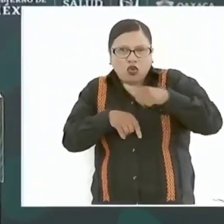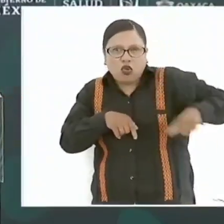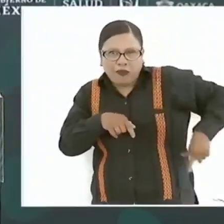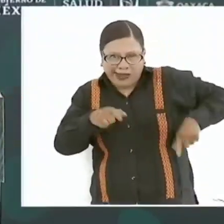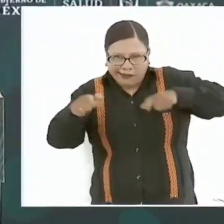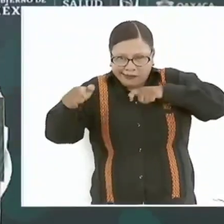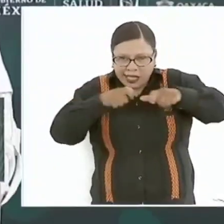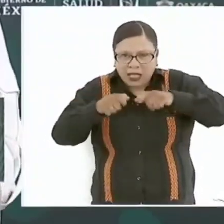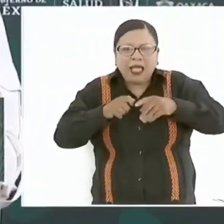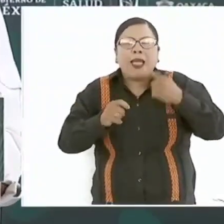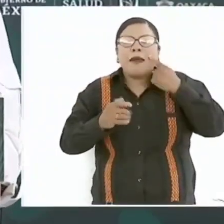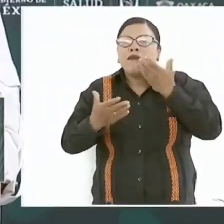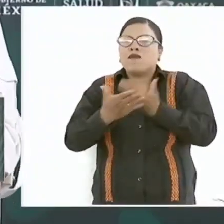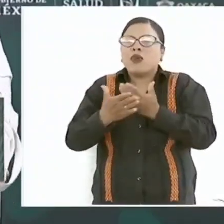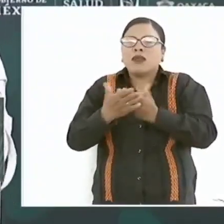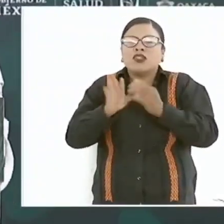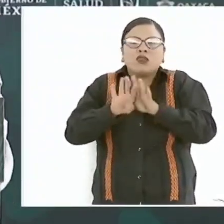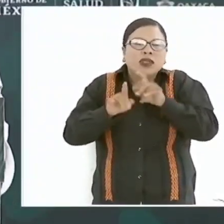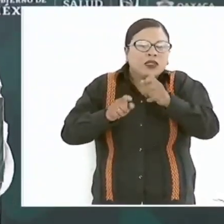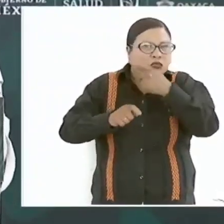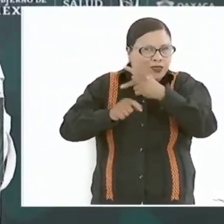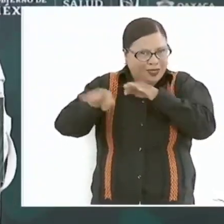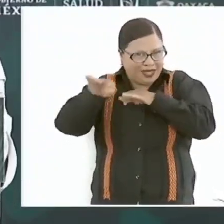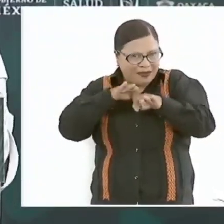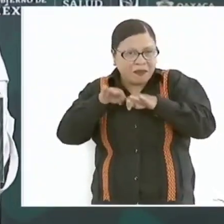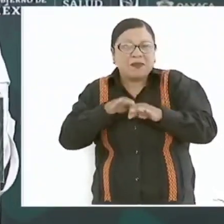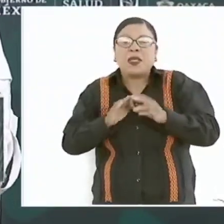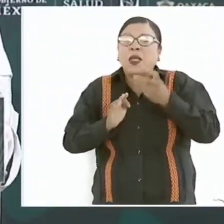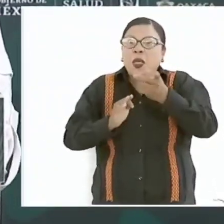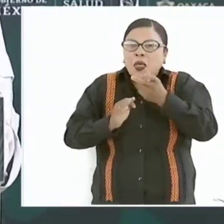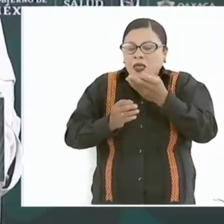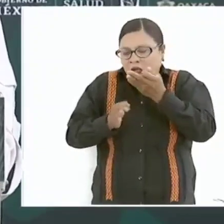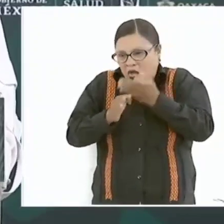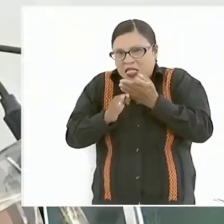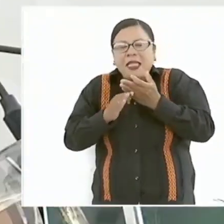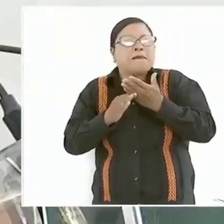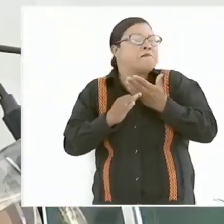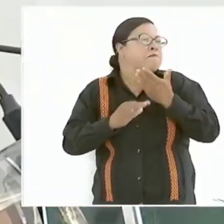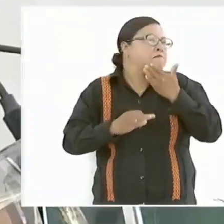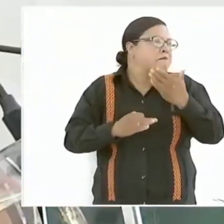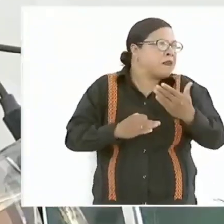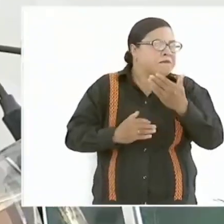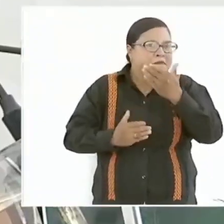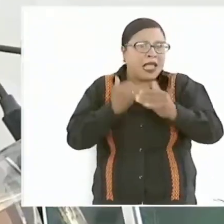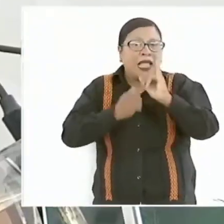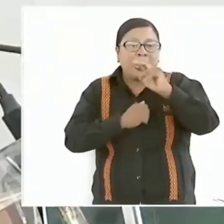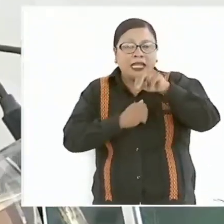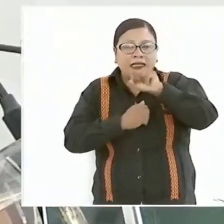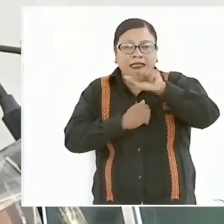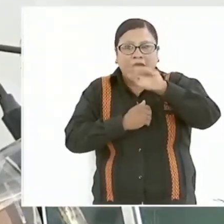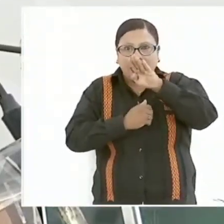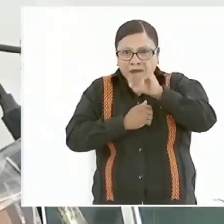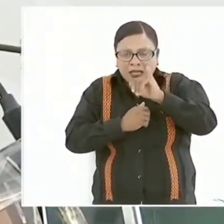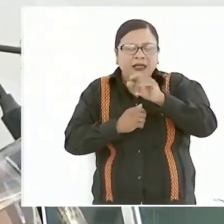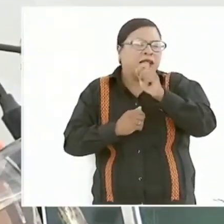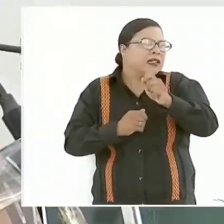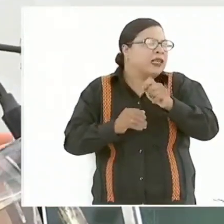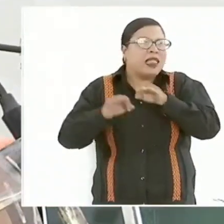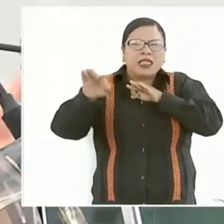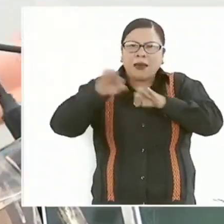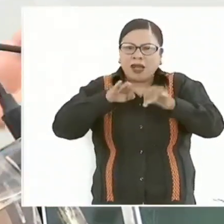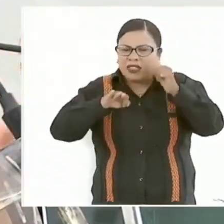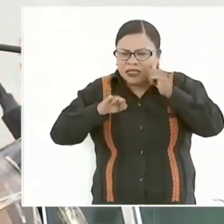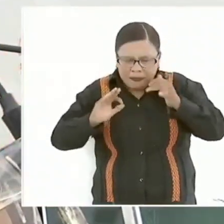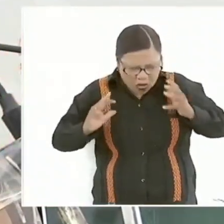pudiera ver los primeros resultados. Y la verdad que vamos bien. El INSABI ha sido un trabajo en equipo todo el